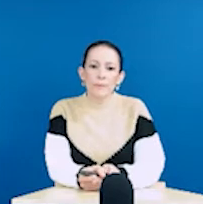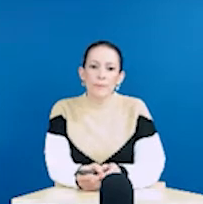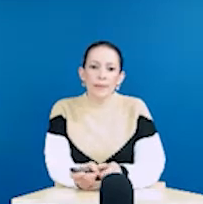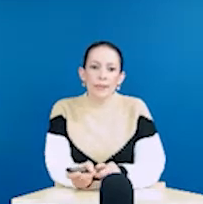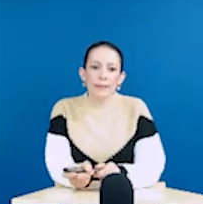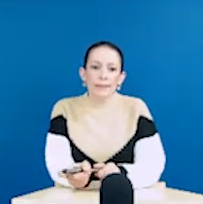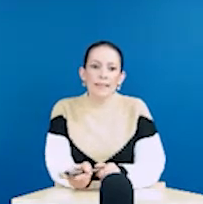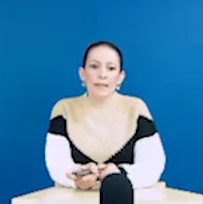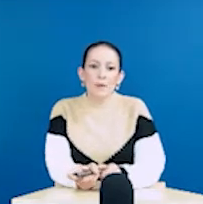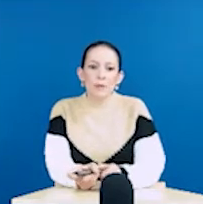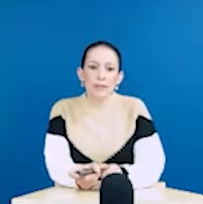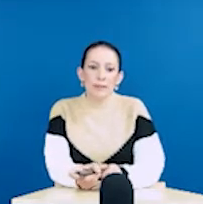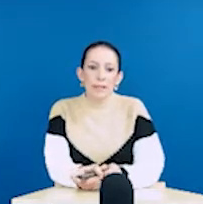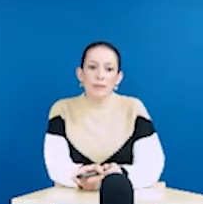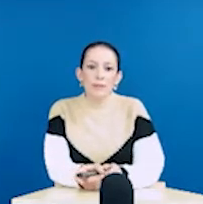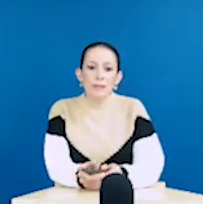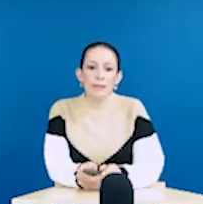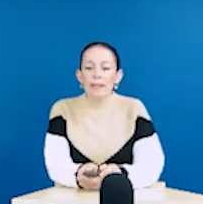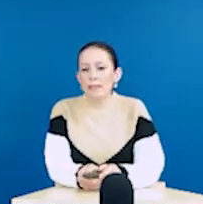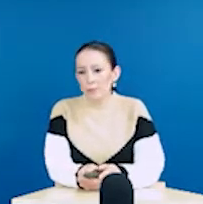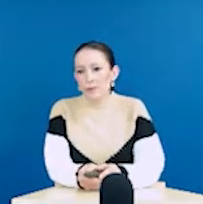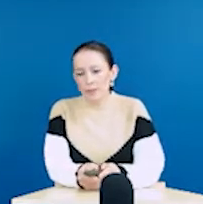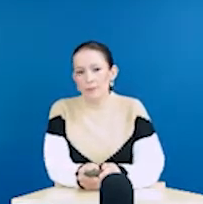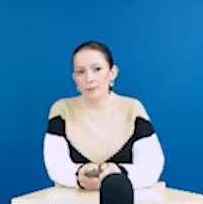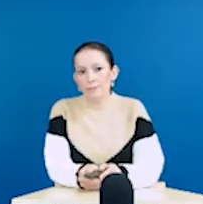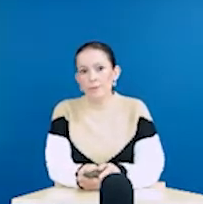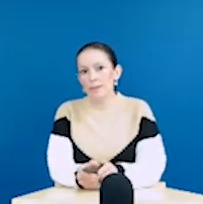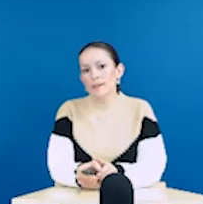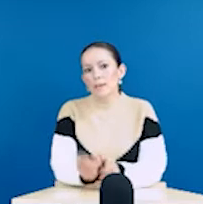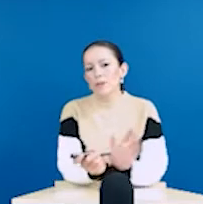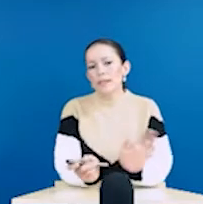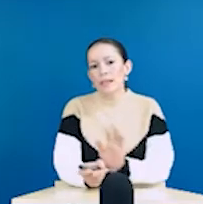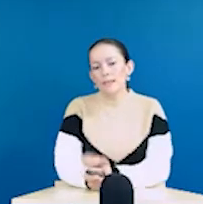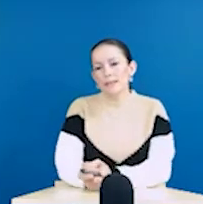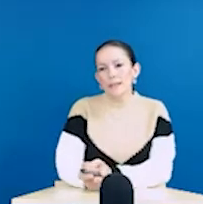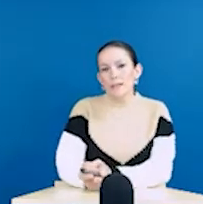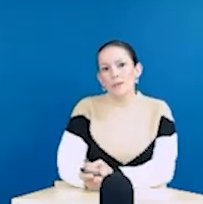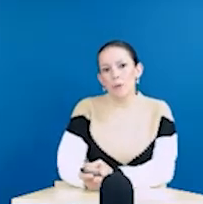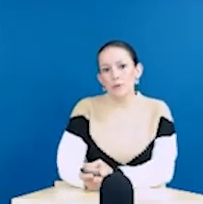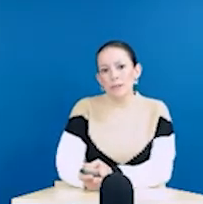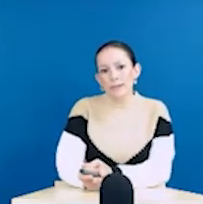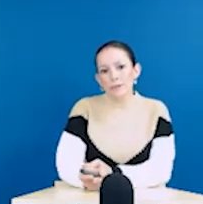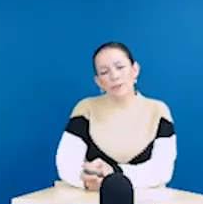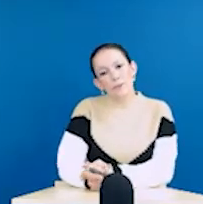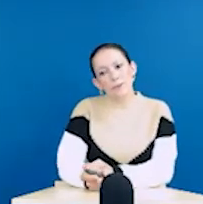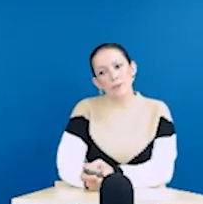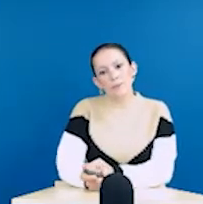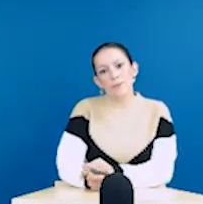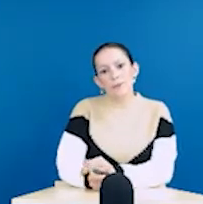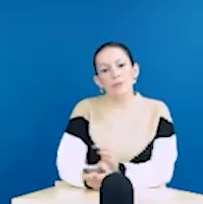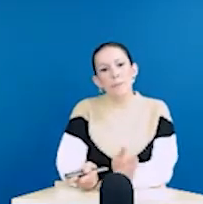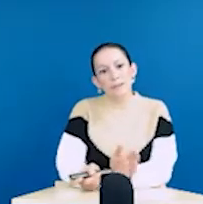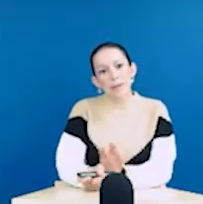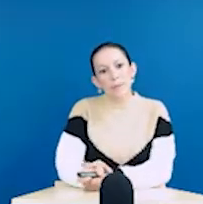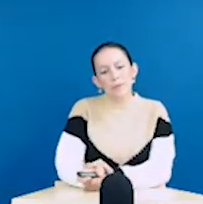instituto, es el colorectal con el 10%. En términos generales, todos tres